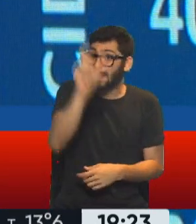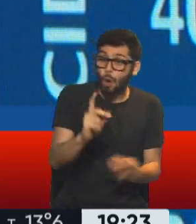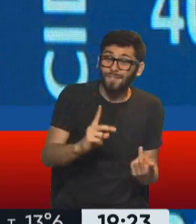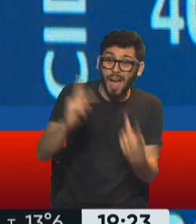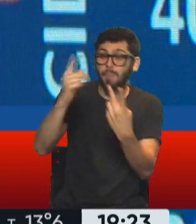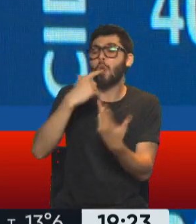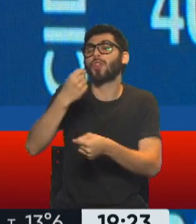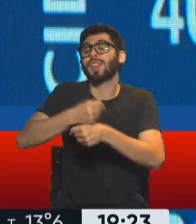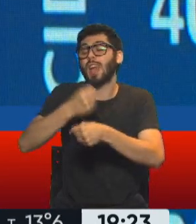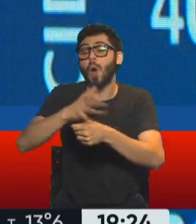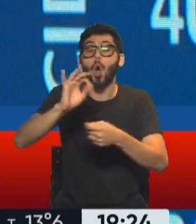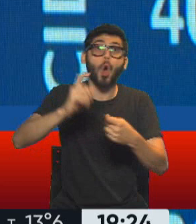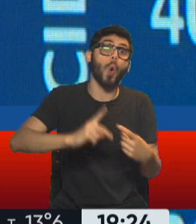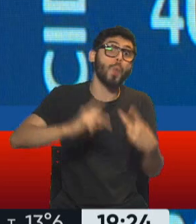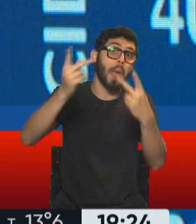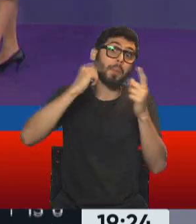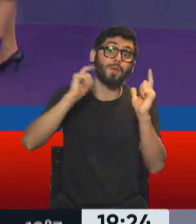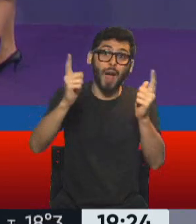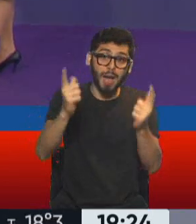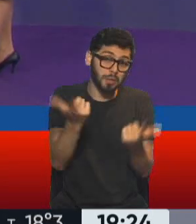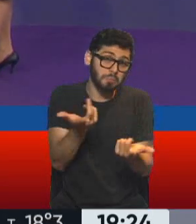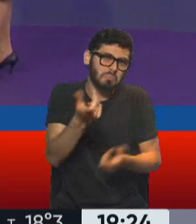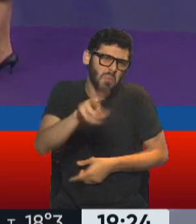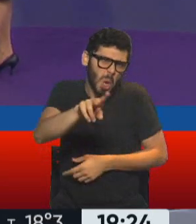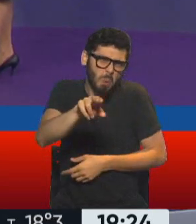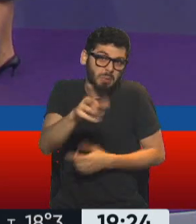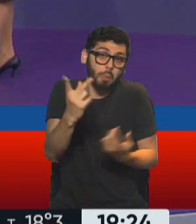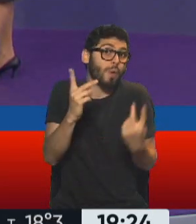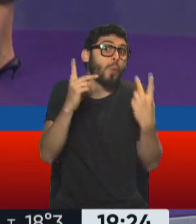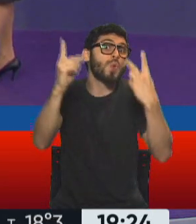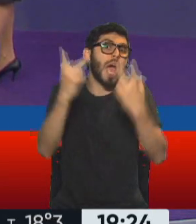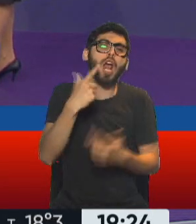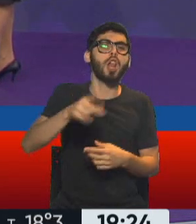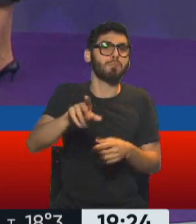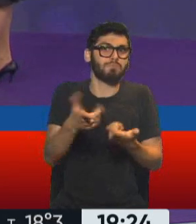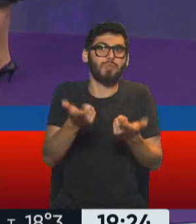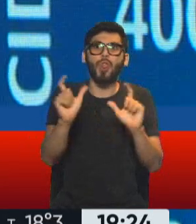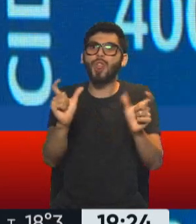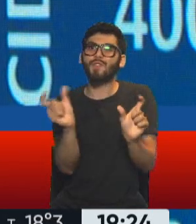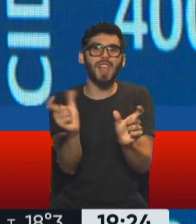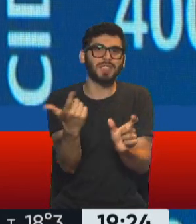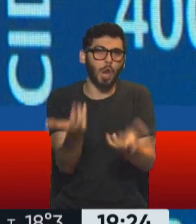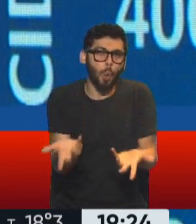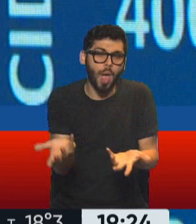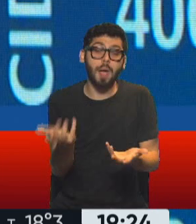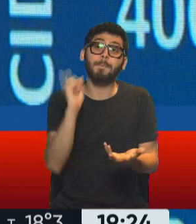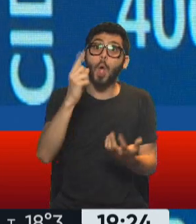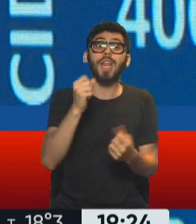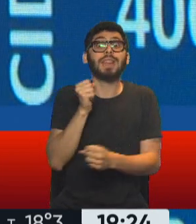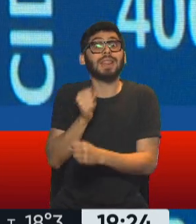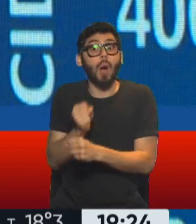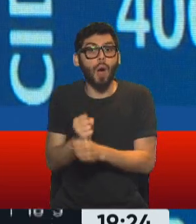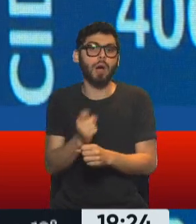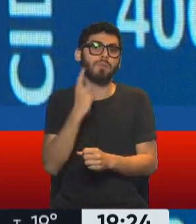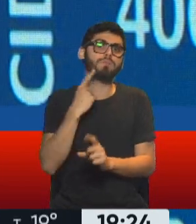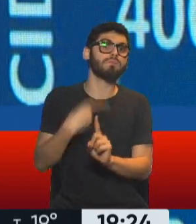el trabajo, va de farra, para mí es exactamente lo mismo, no hay diferencia. Pero el que trabaja tiene una ventaja,